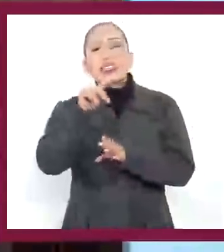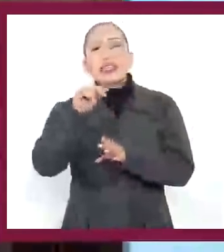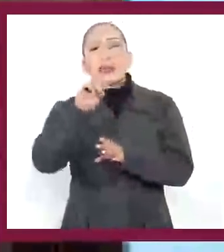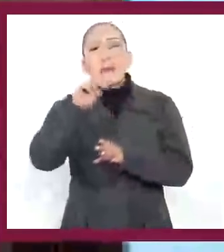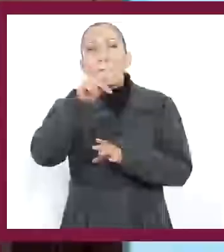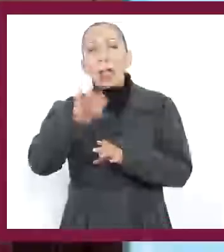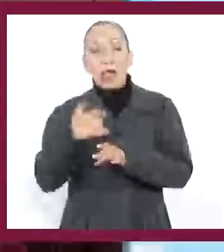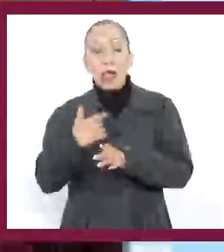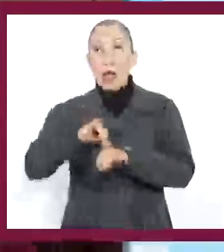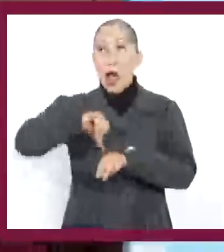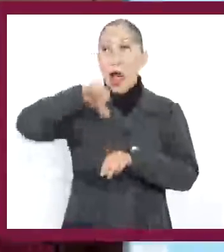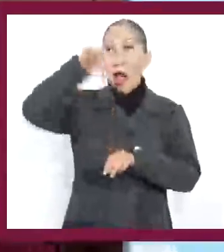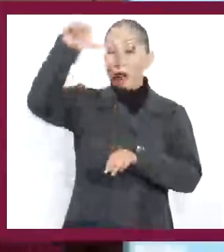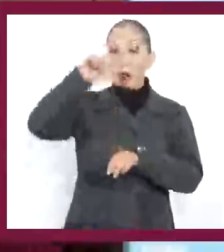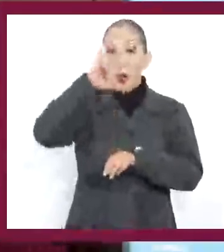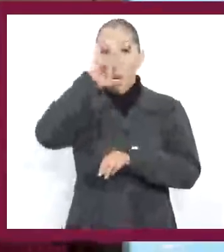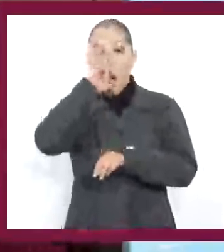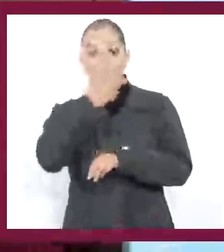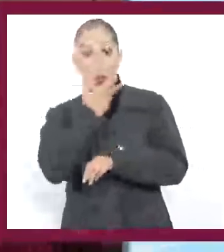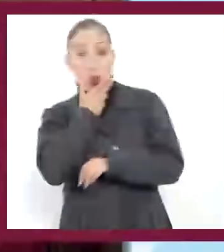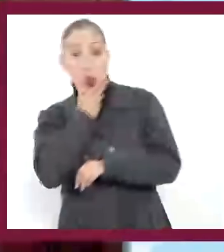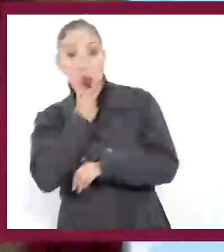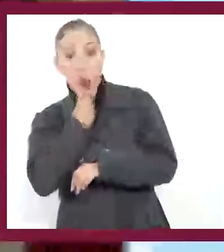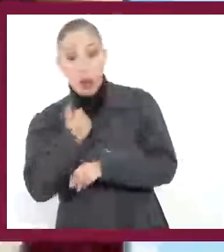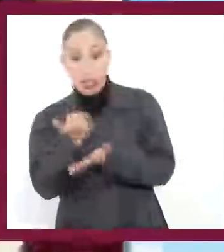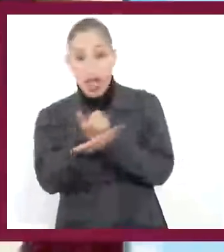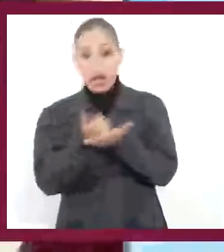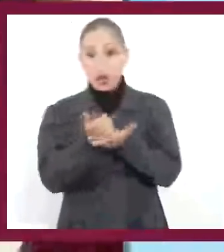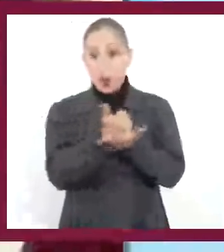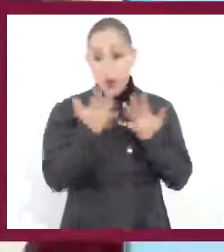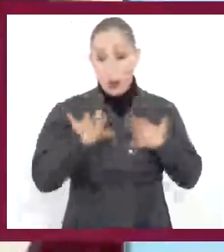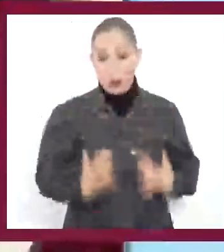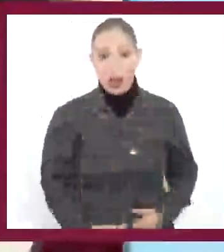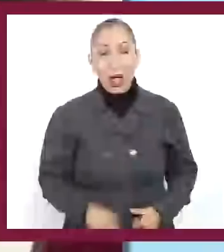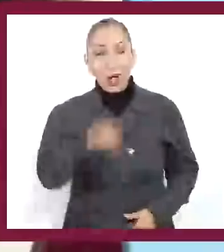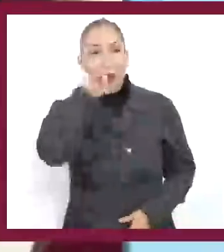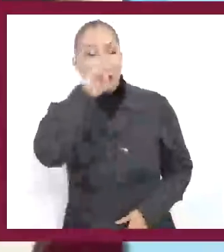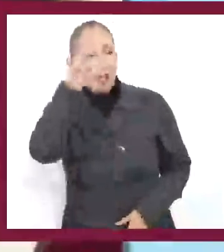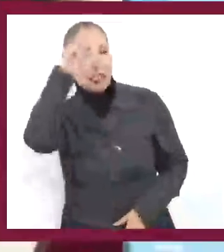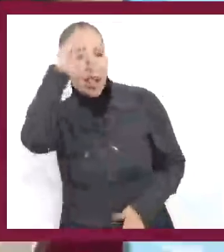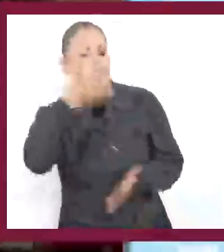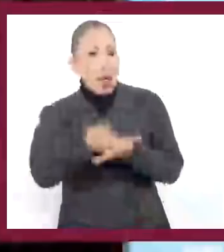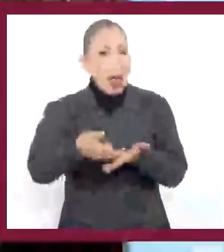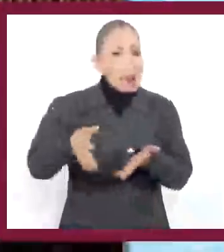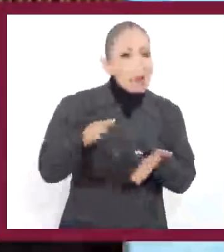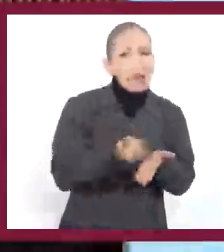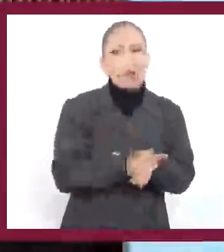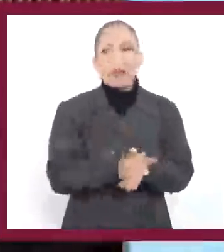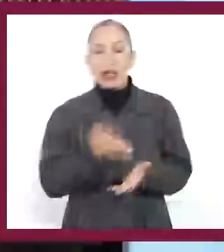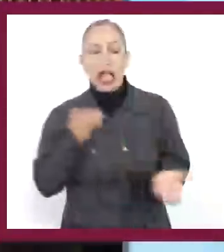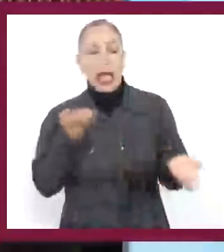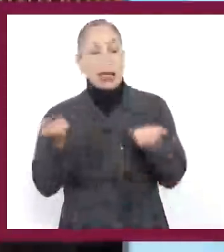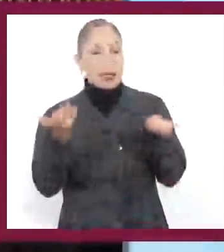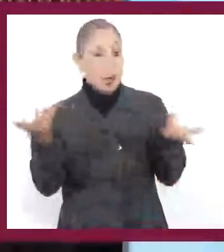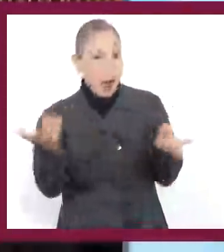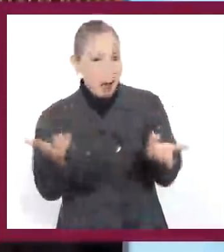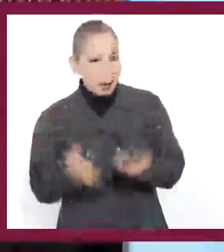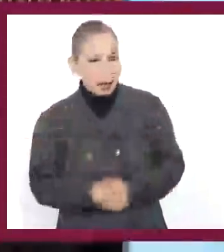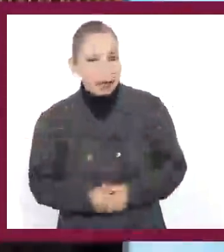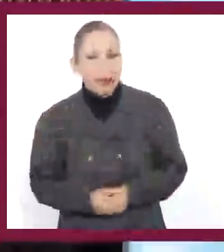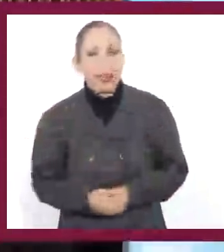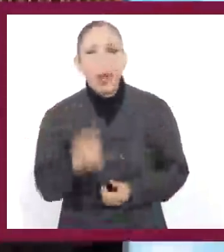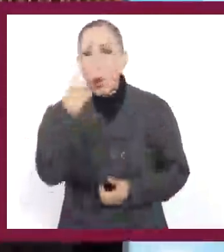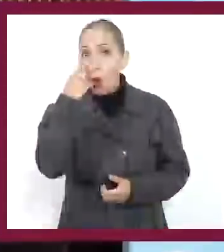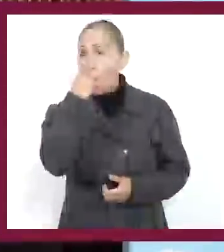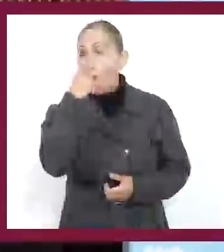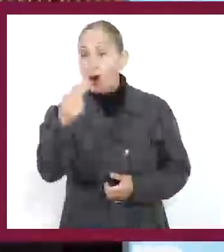Alto, muy varonil y vestido de azul. Guapo, inteligente, valiente. Hace ejercicio,